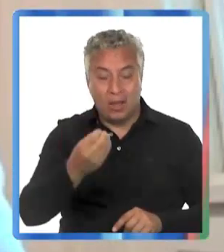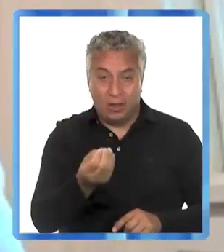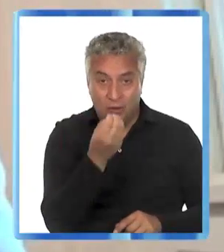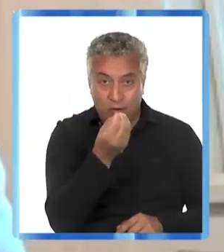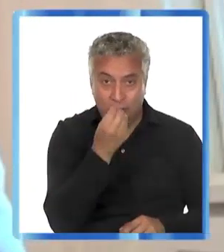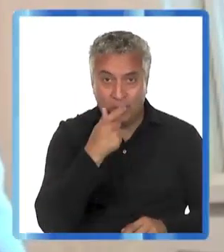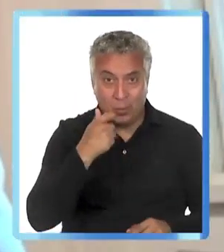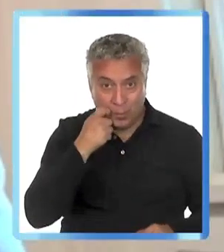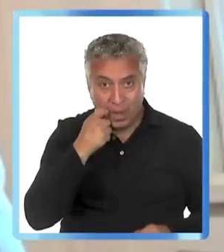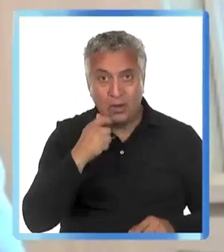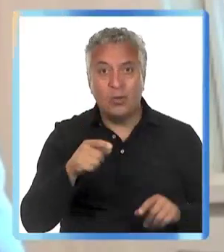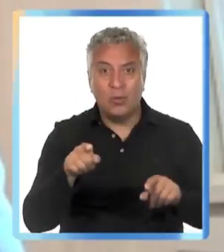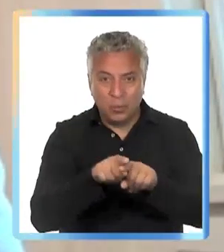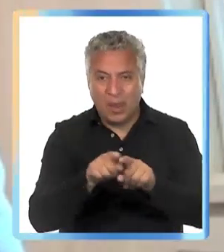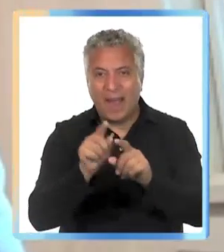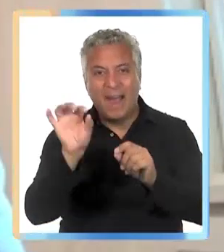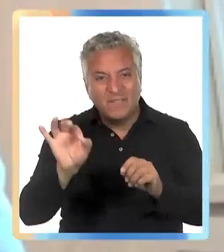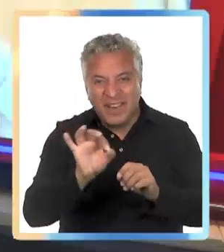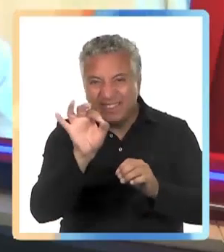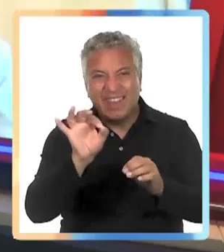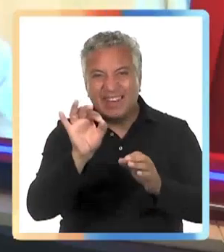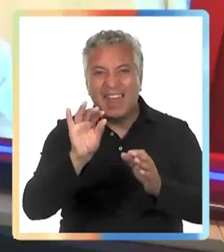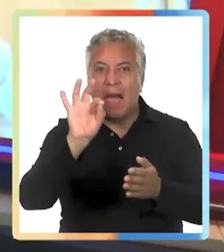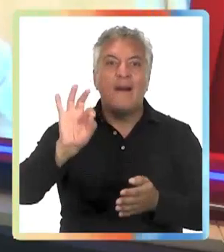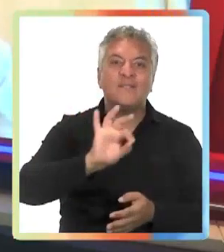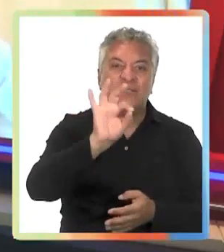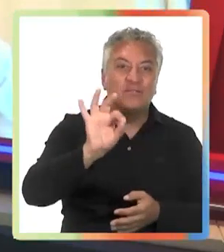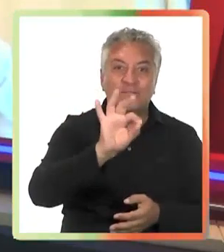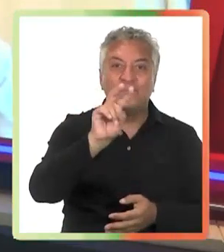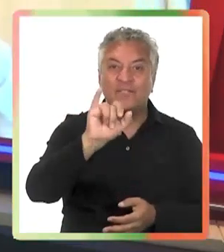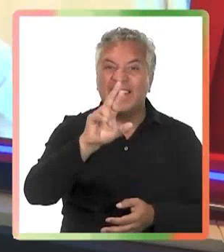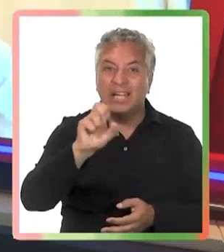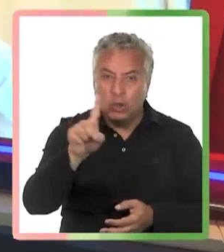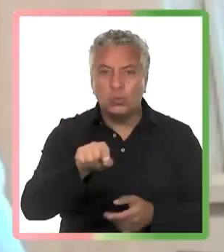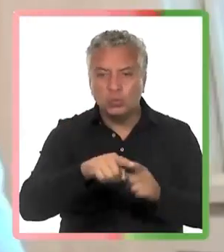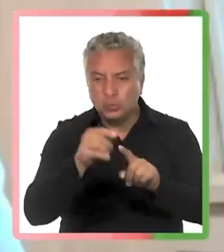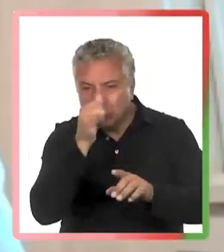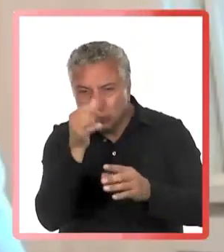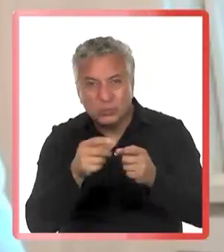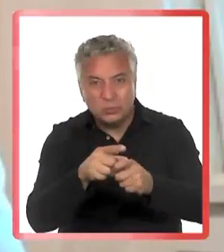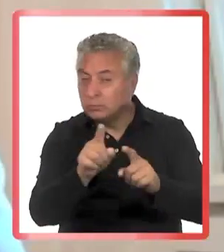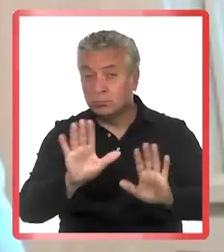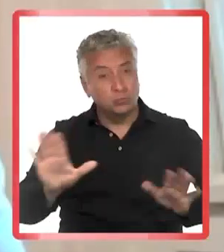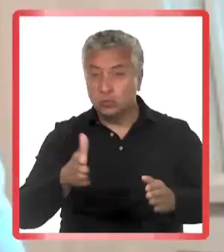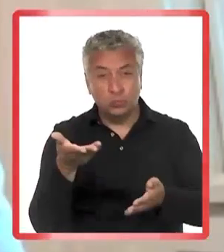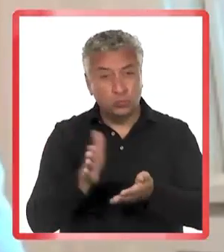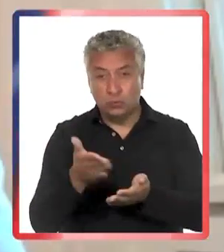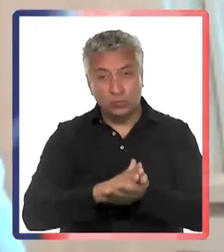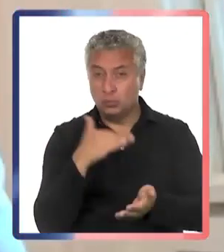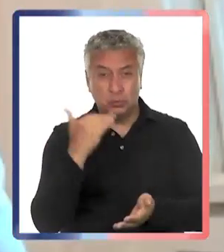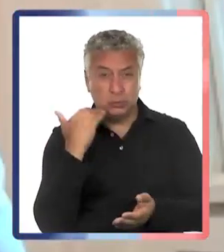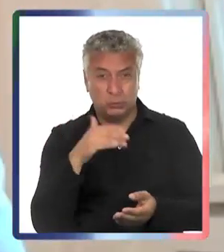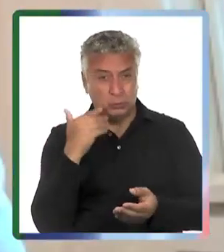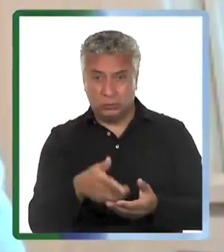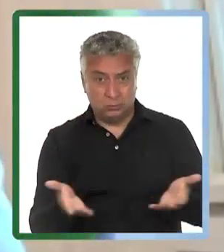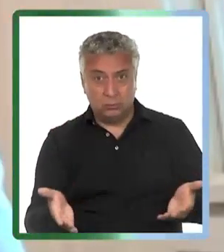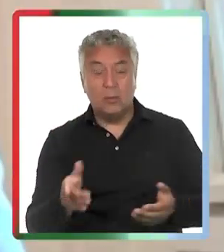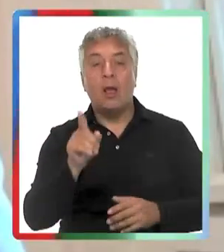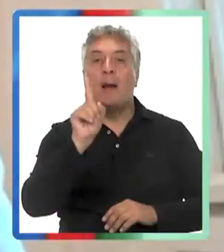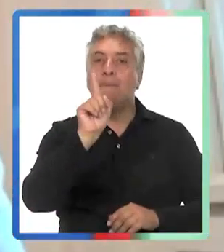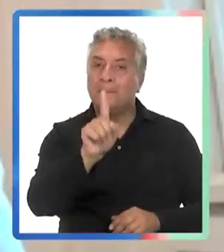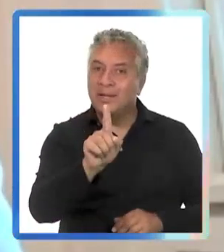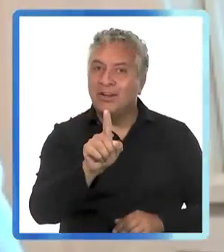humano, tanto bacterias como virus se destruyen. ¿Ah? Entonces no hay esa posibilidad de contagio. Y lo otro, recordar que siempre